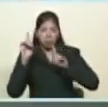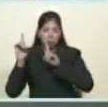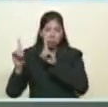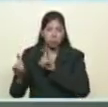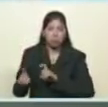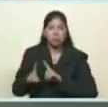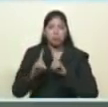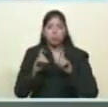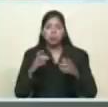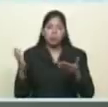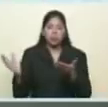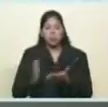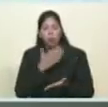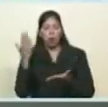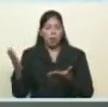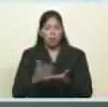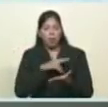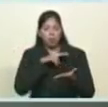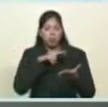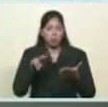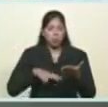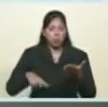completo de los pagos externos